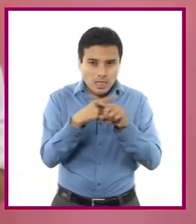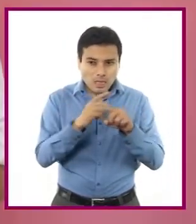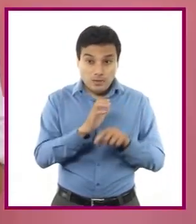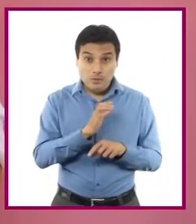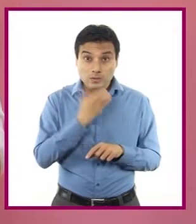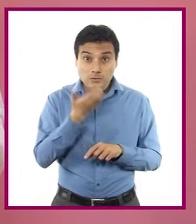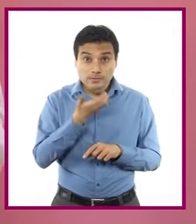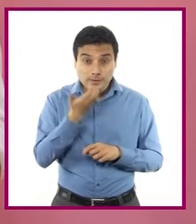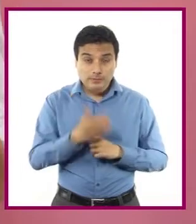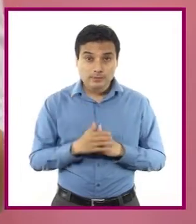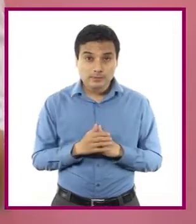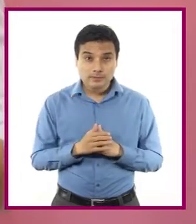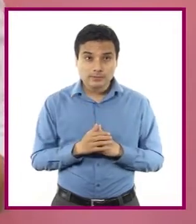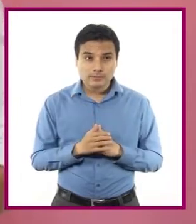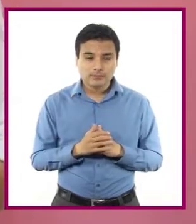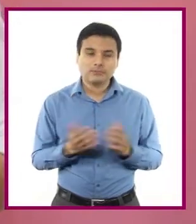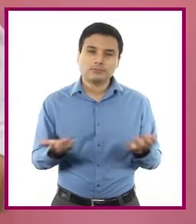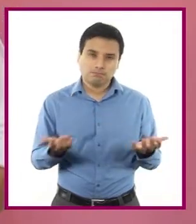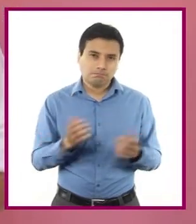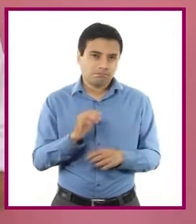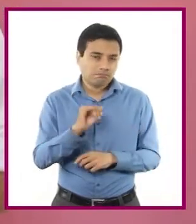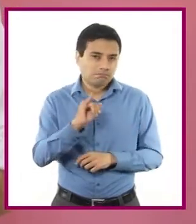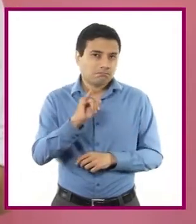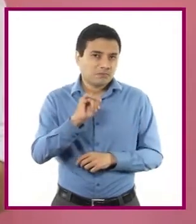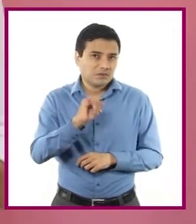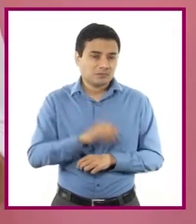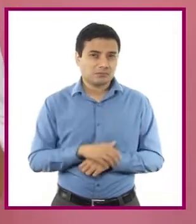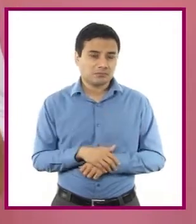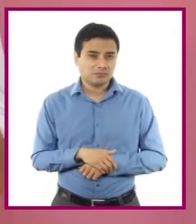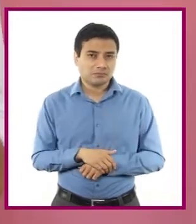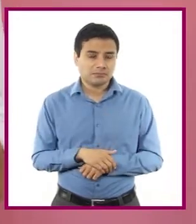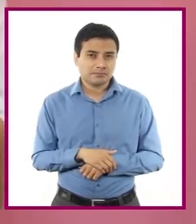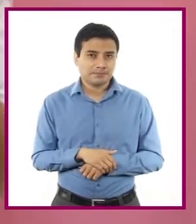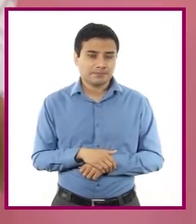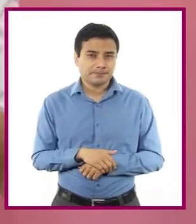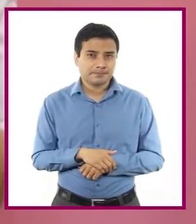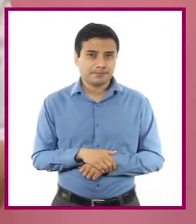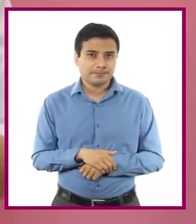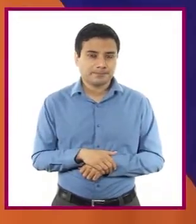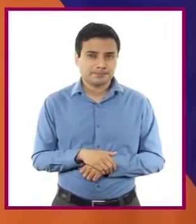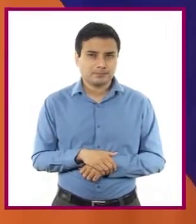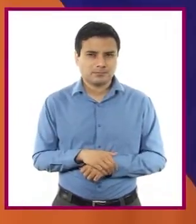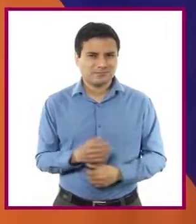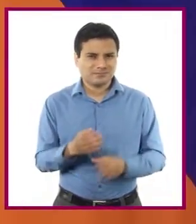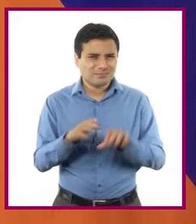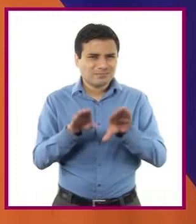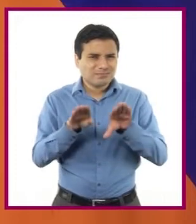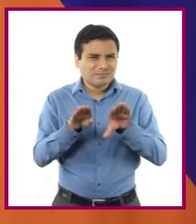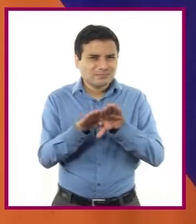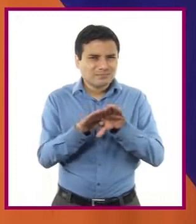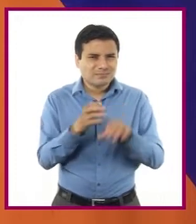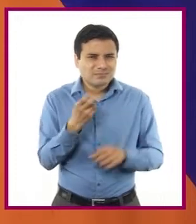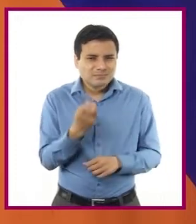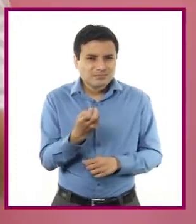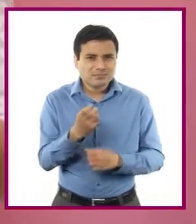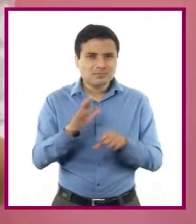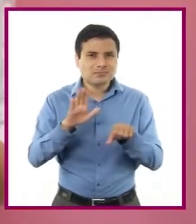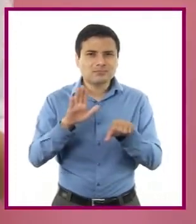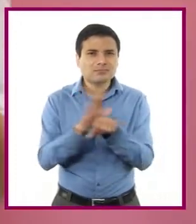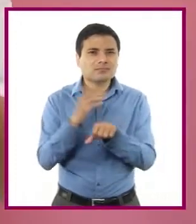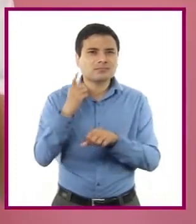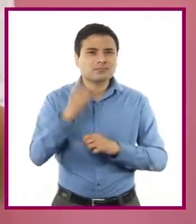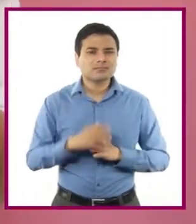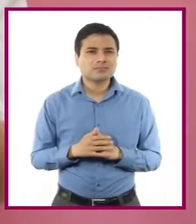imaginamos? Podríamos decir que sí. Para comprender cómo sucede esta situación, te